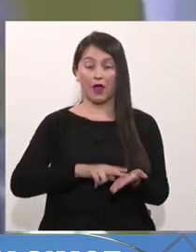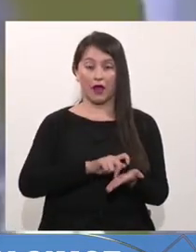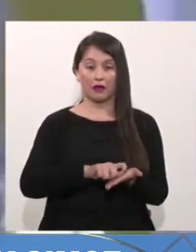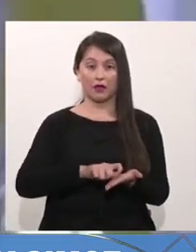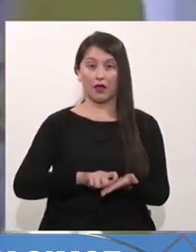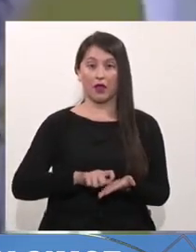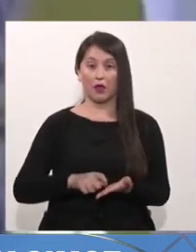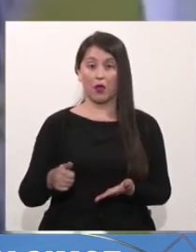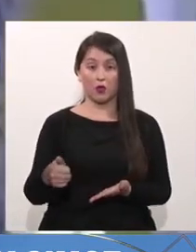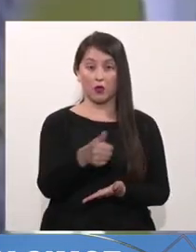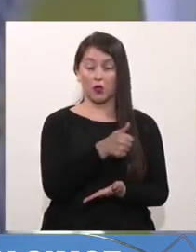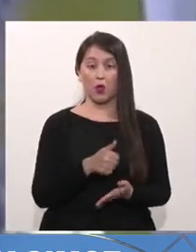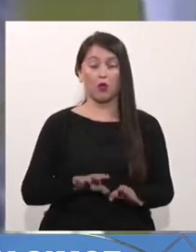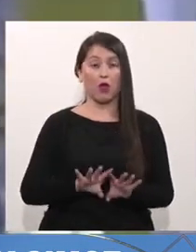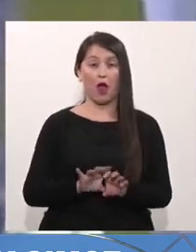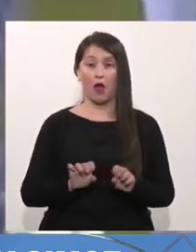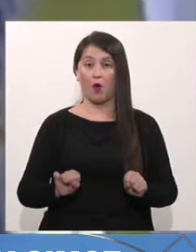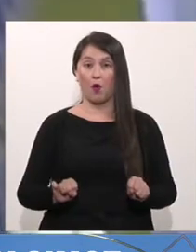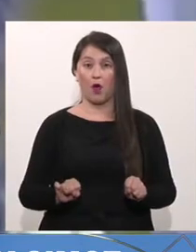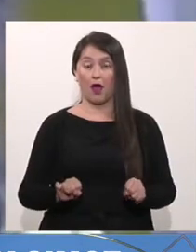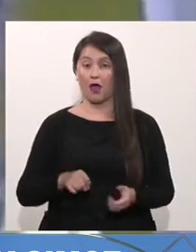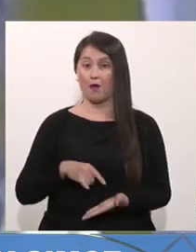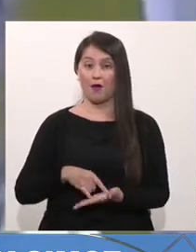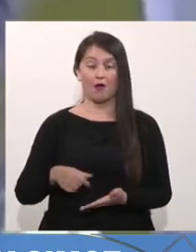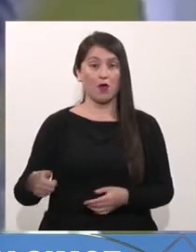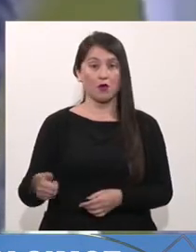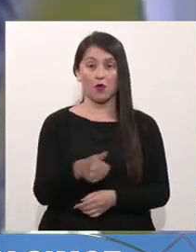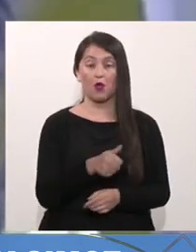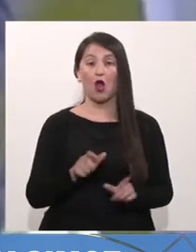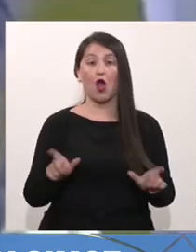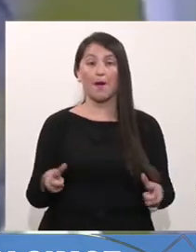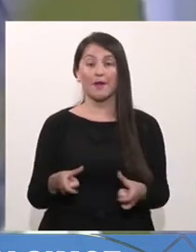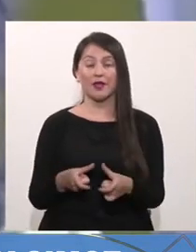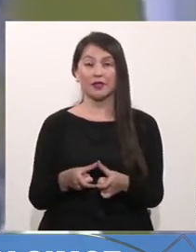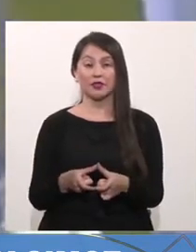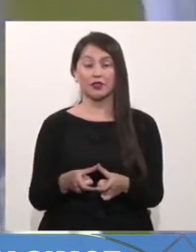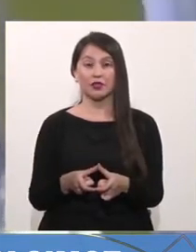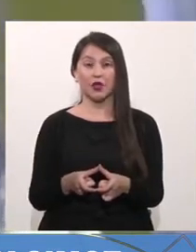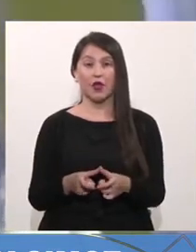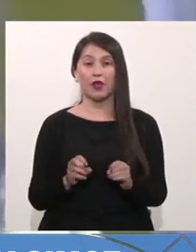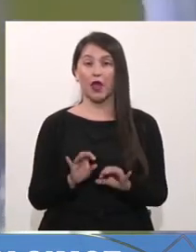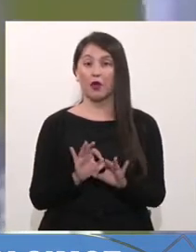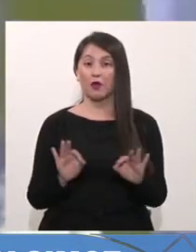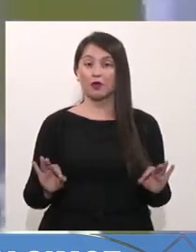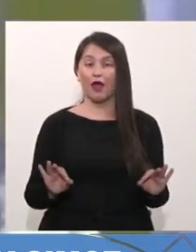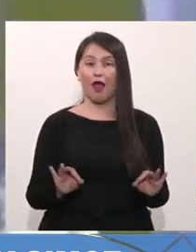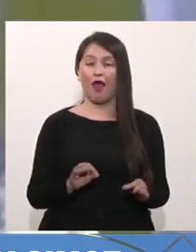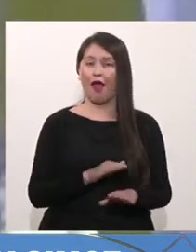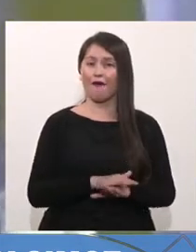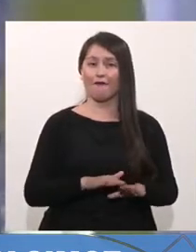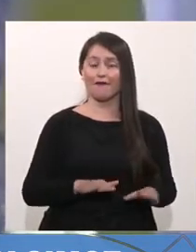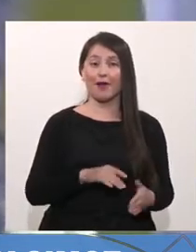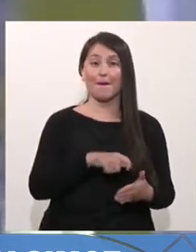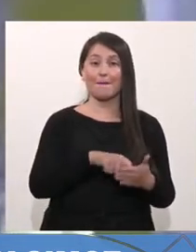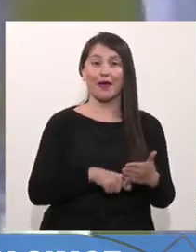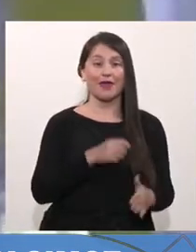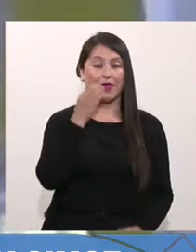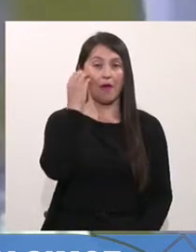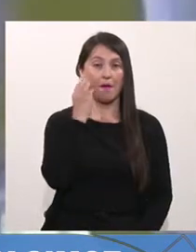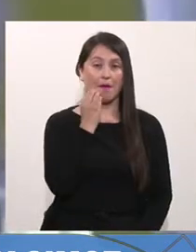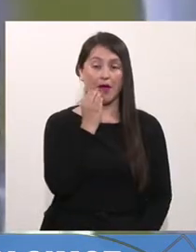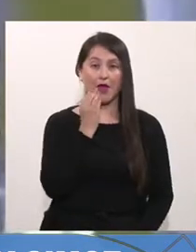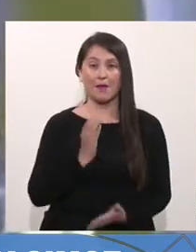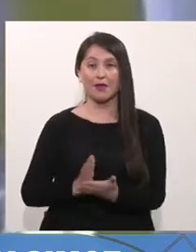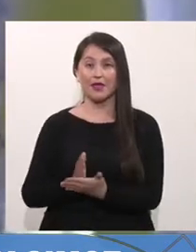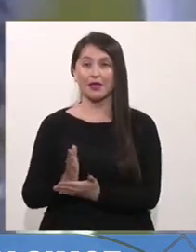suscribimos unánimemente, todos los parlamentarios, transversalmente, la Comisión de Educación, a fines del mes de mayo, comienzos de junio, también le propusimos